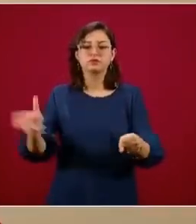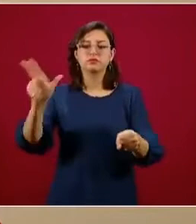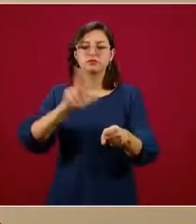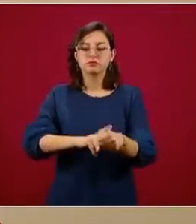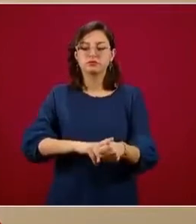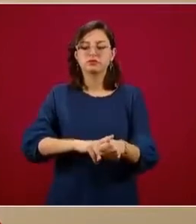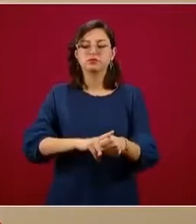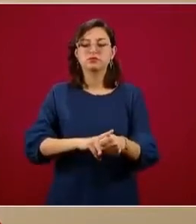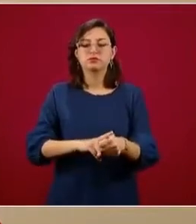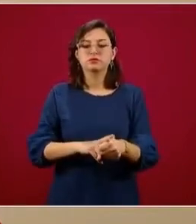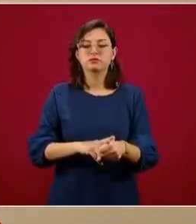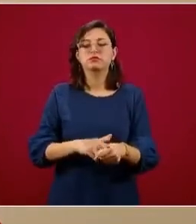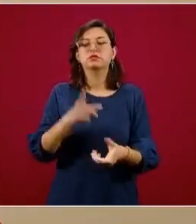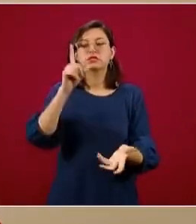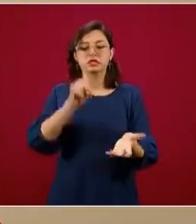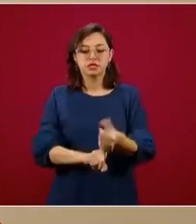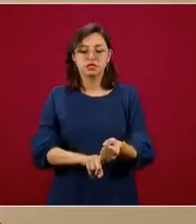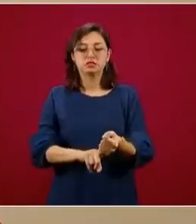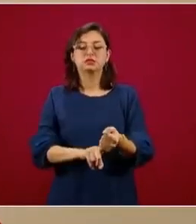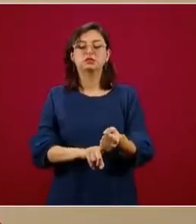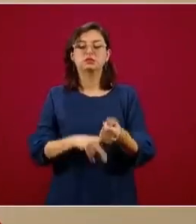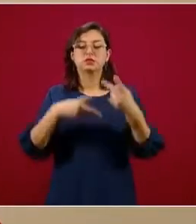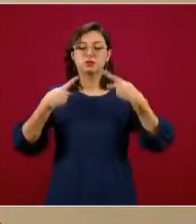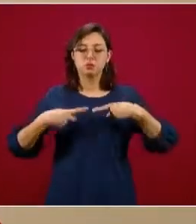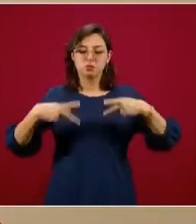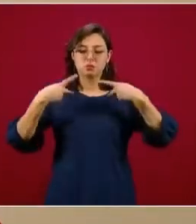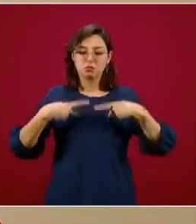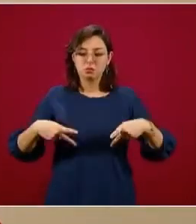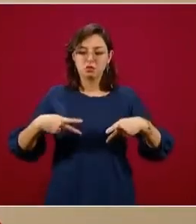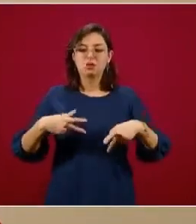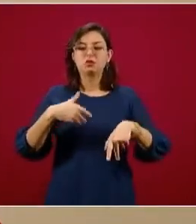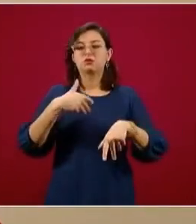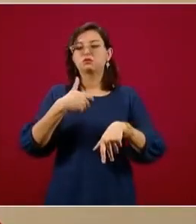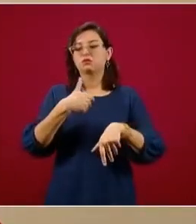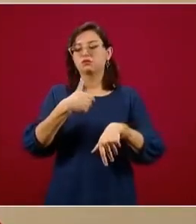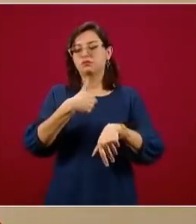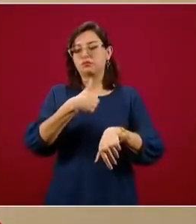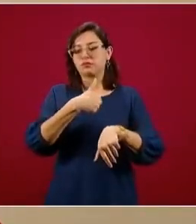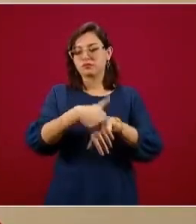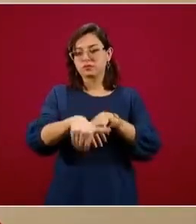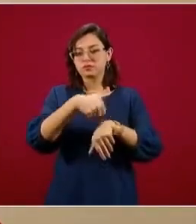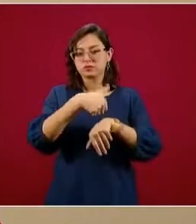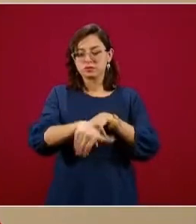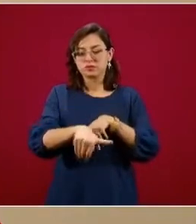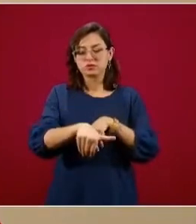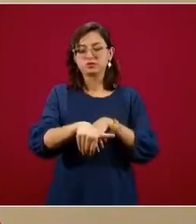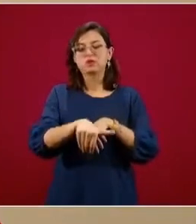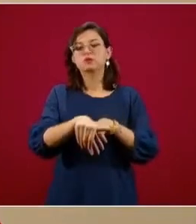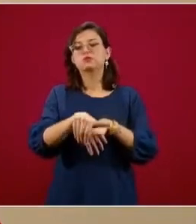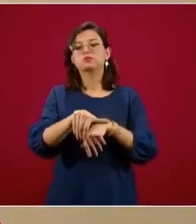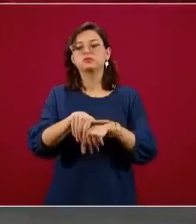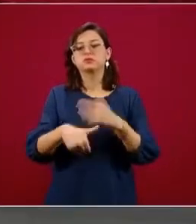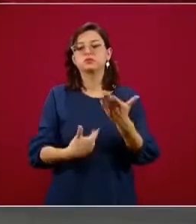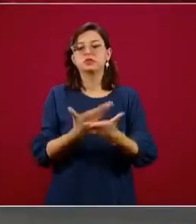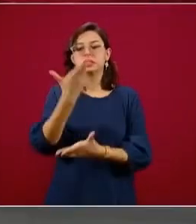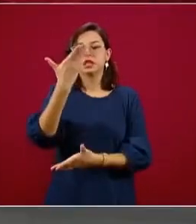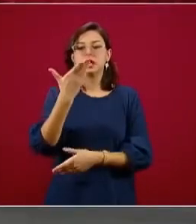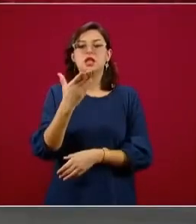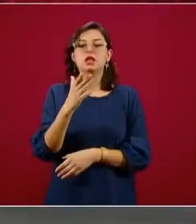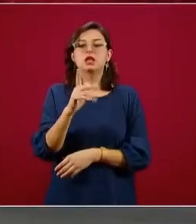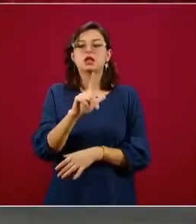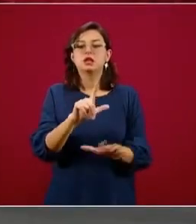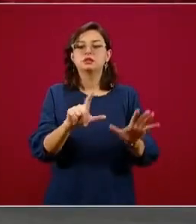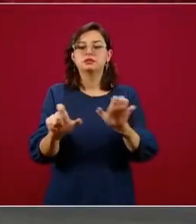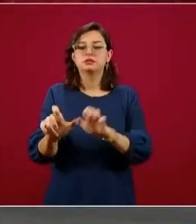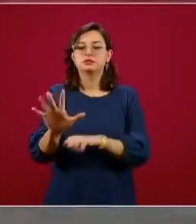tienen un usuario con su clave, su password para ingresar y subir la información, 705 lo realizaron